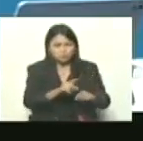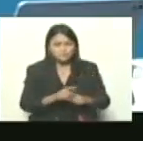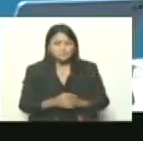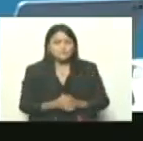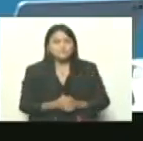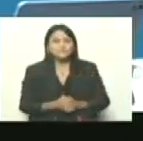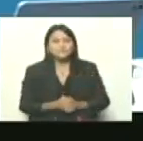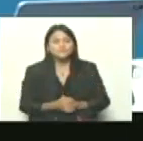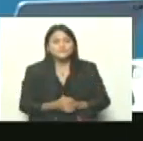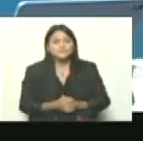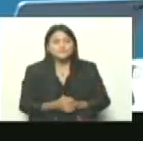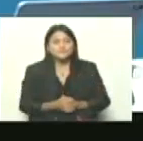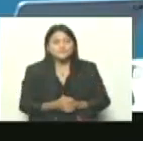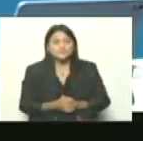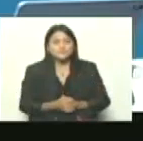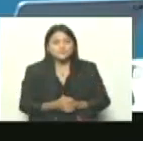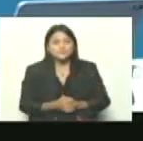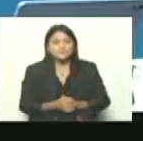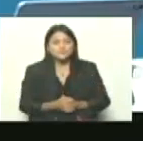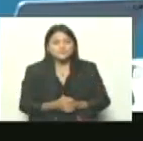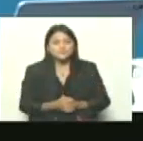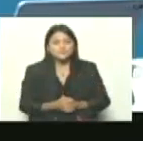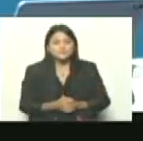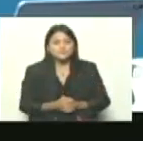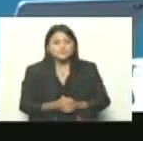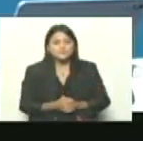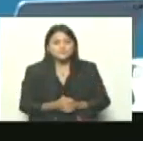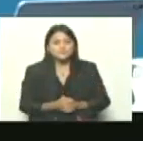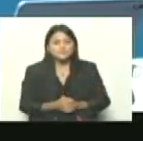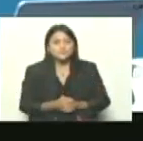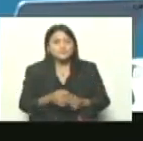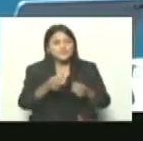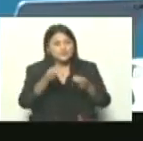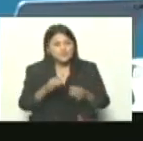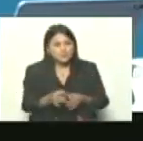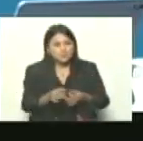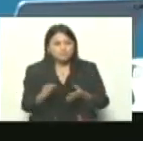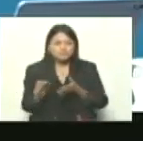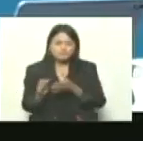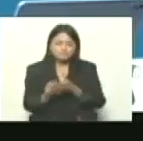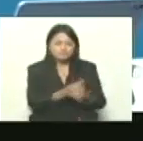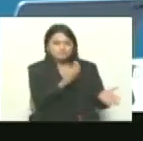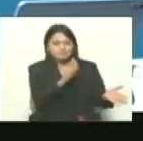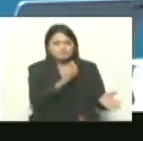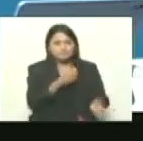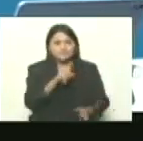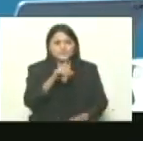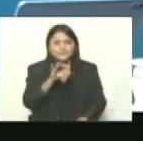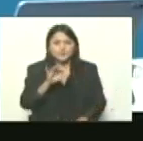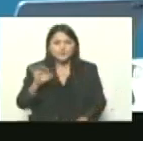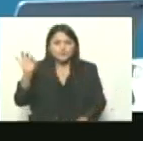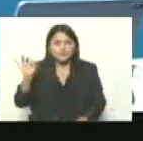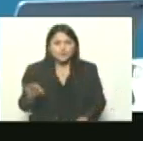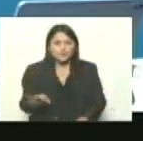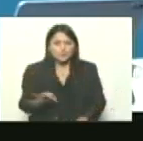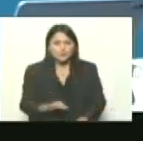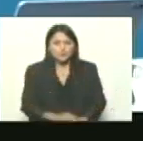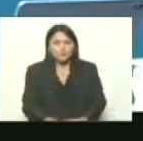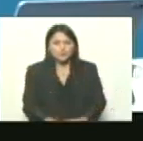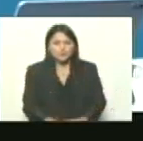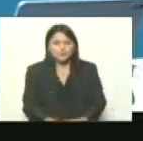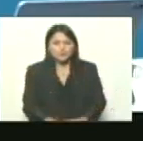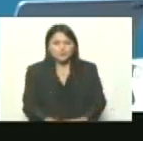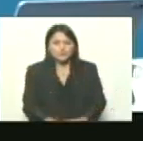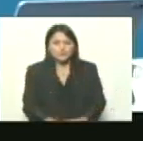Y vamos a llegar a desalojo 100% del Amazonas, 100% del Parque